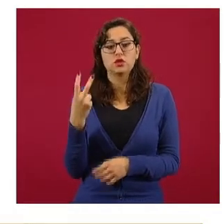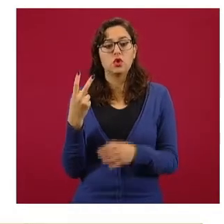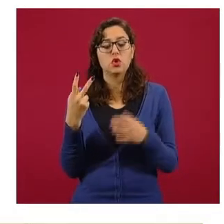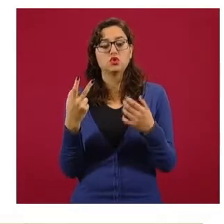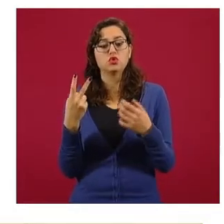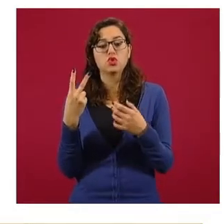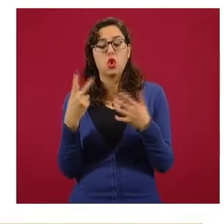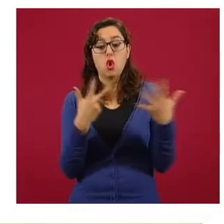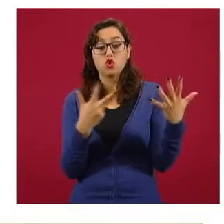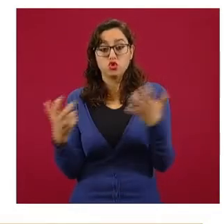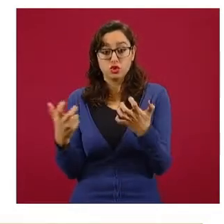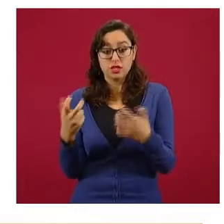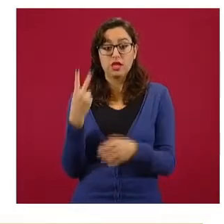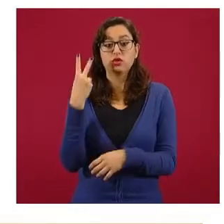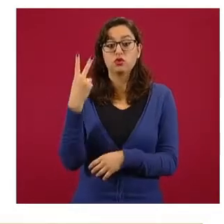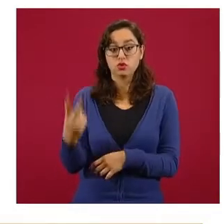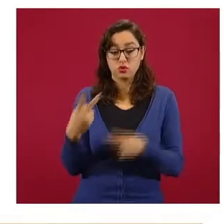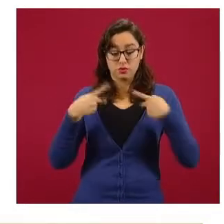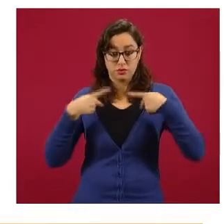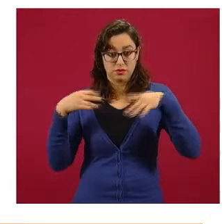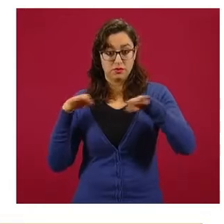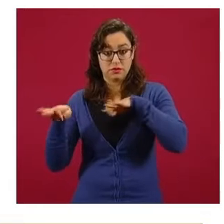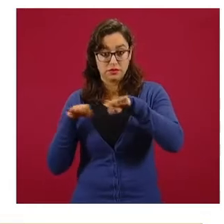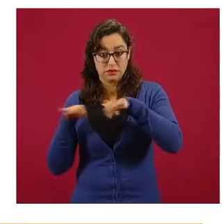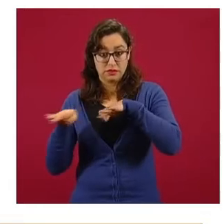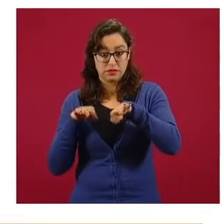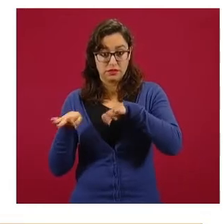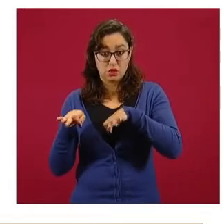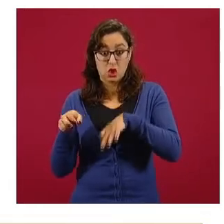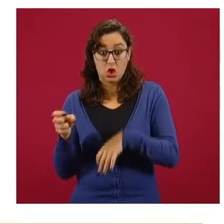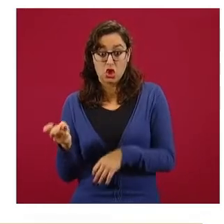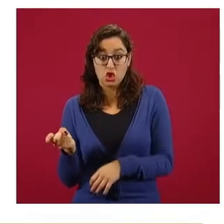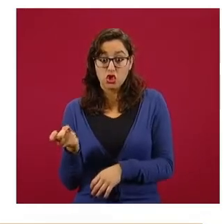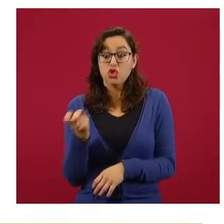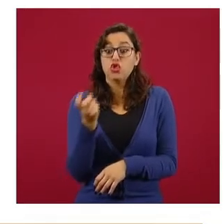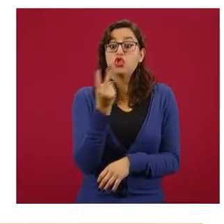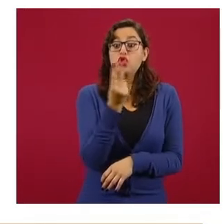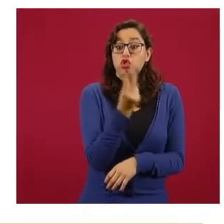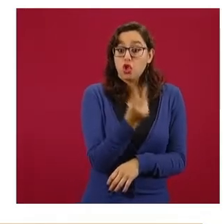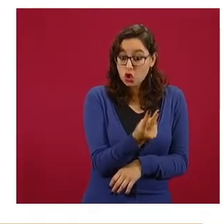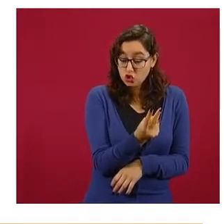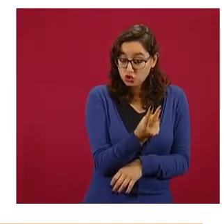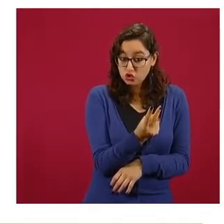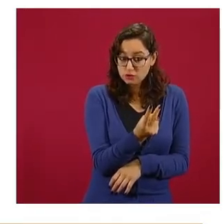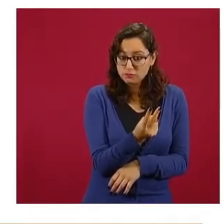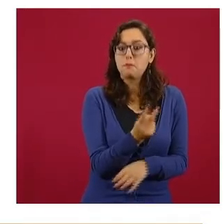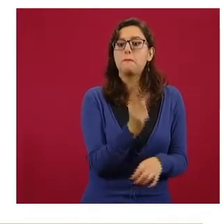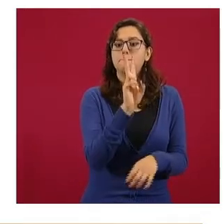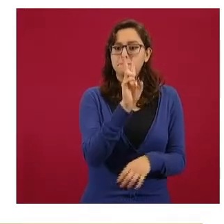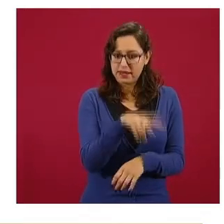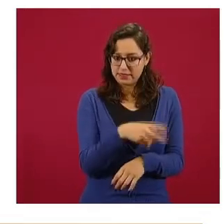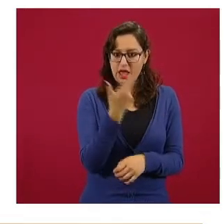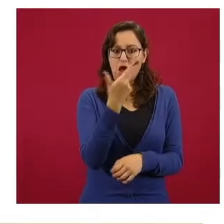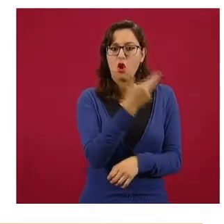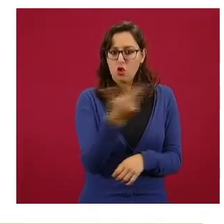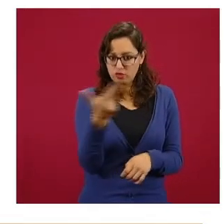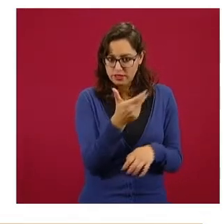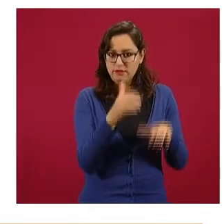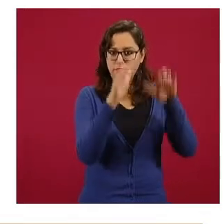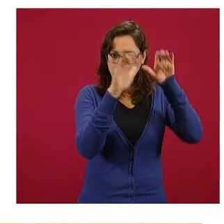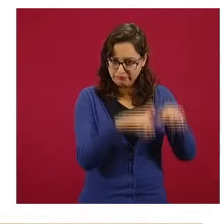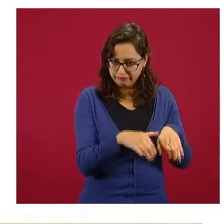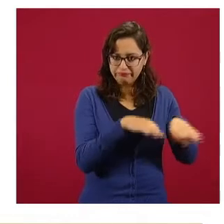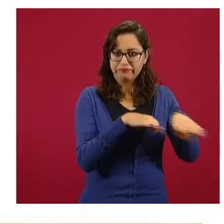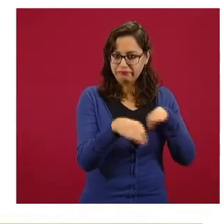De ellos, únicamente 2 eran o estaban reconocidos como trabajadores del